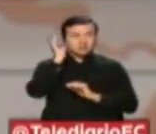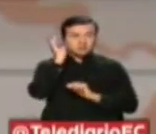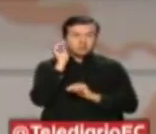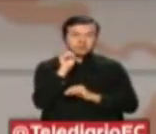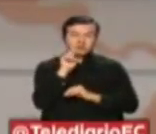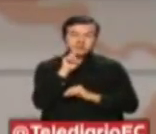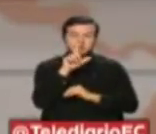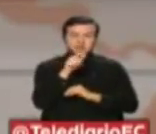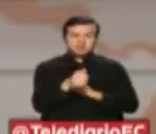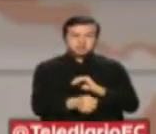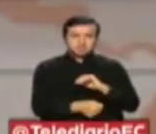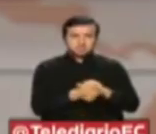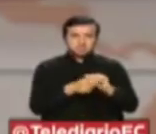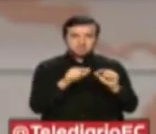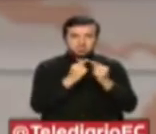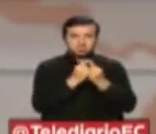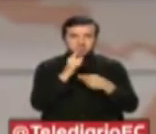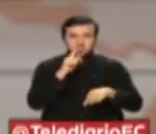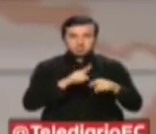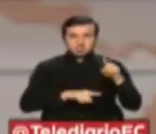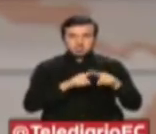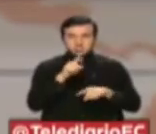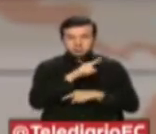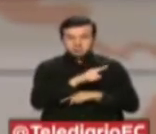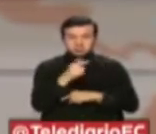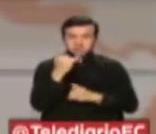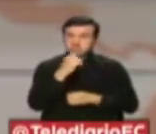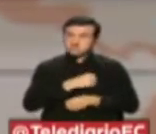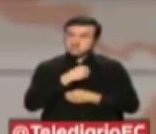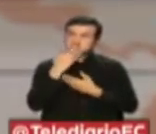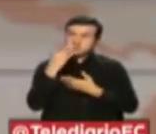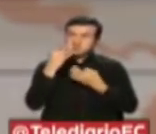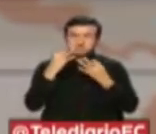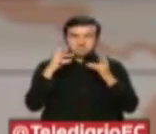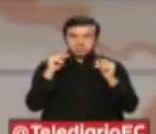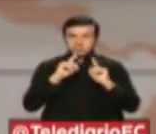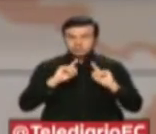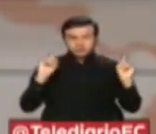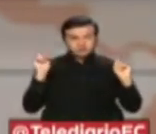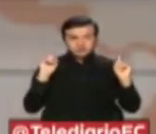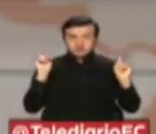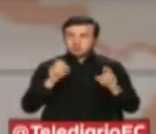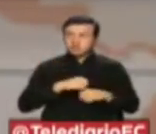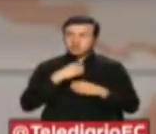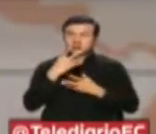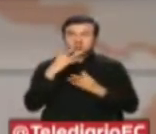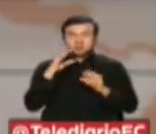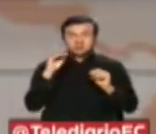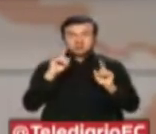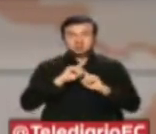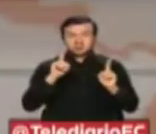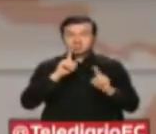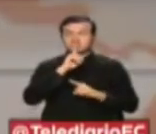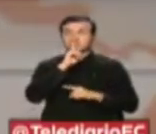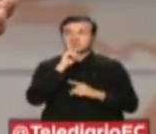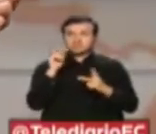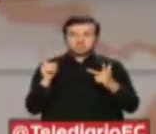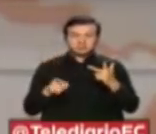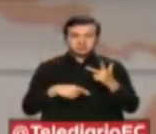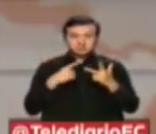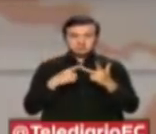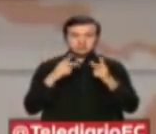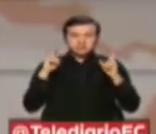que es parte del grupo de amigos que hoy no quieren rendir a la justicia que no quieren dar explicaciones hay un